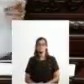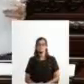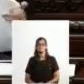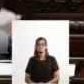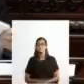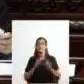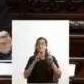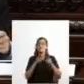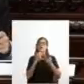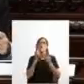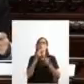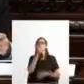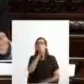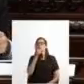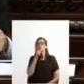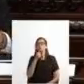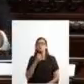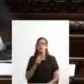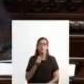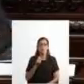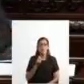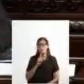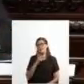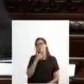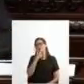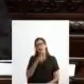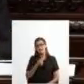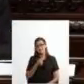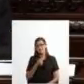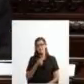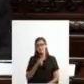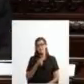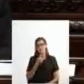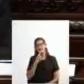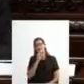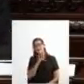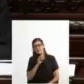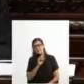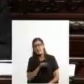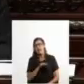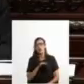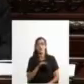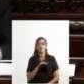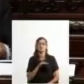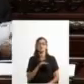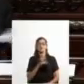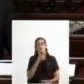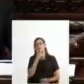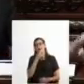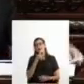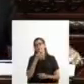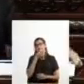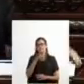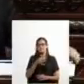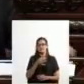También hablábamos cuál era la solución. Porque es muy fácil criticarlos. Es muy fácil